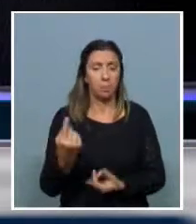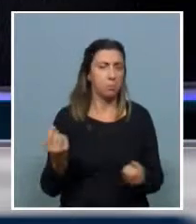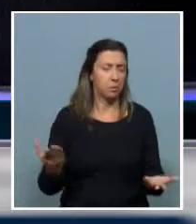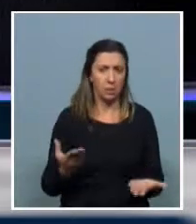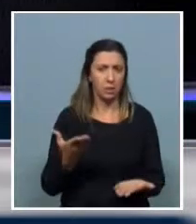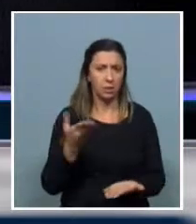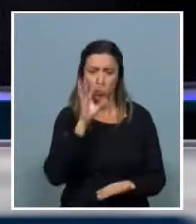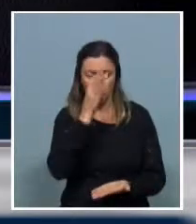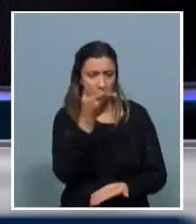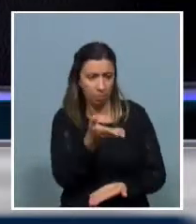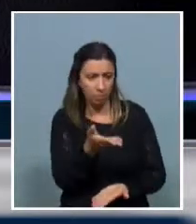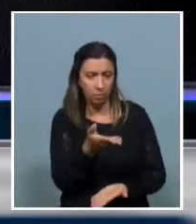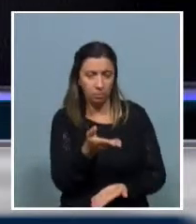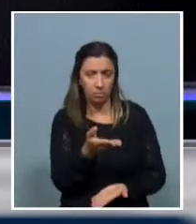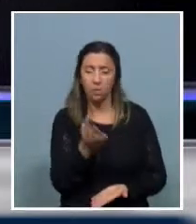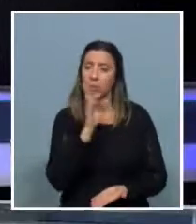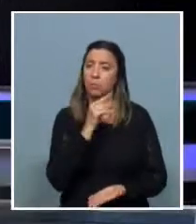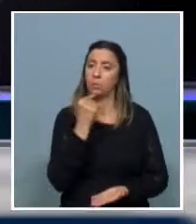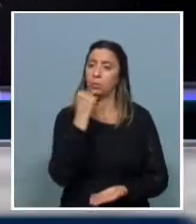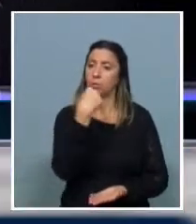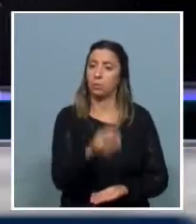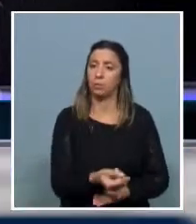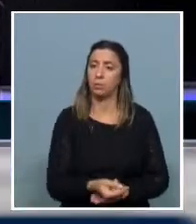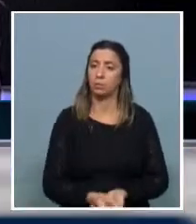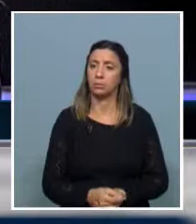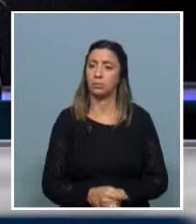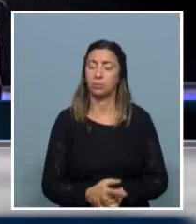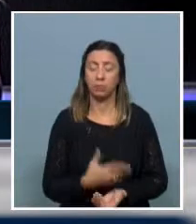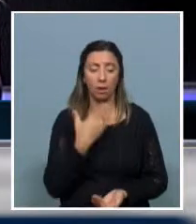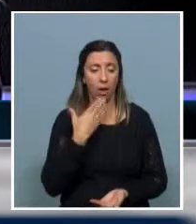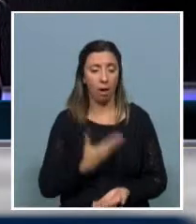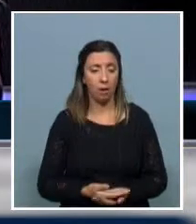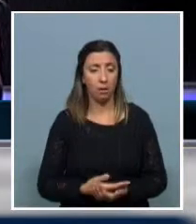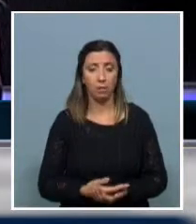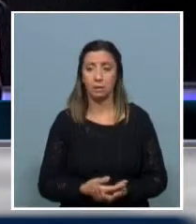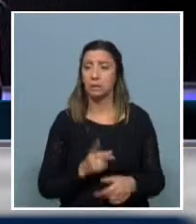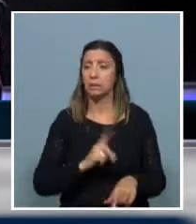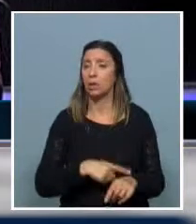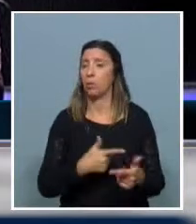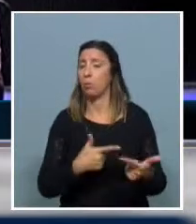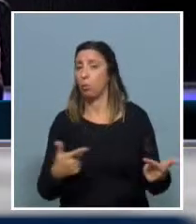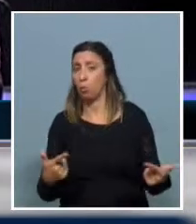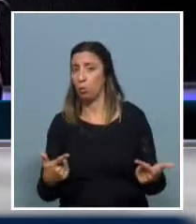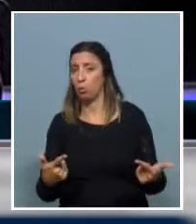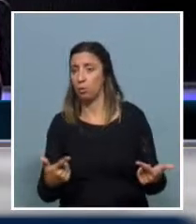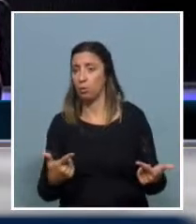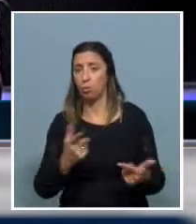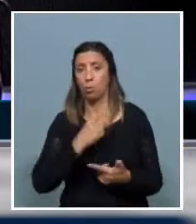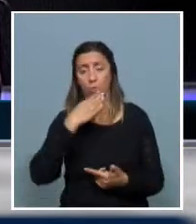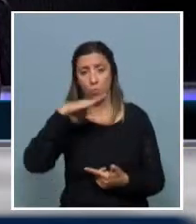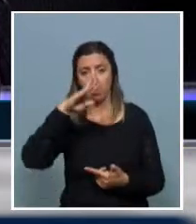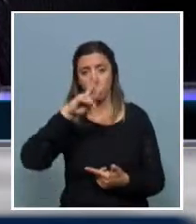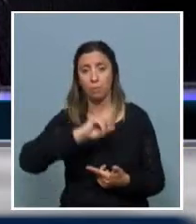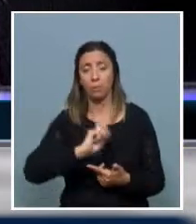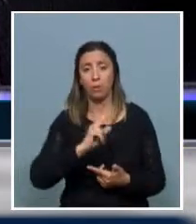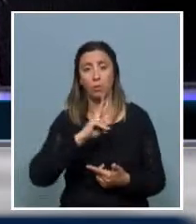nunca reclamaron? Y una señora me dio una respuesta que la verdad me impactó mucho y me dijo, no tenemos tiempo, porque cada un mes o dos tenemos